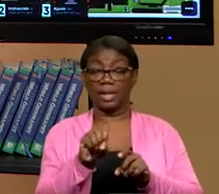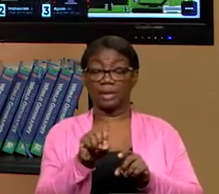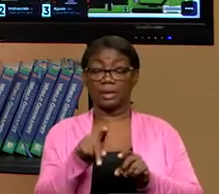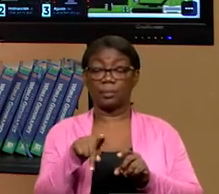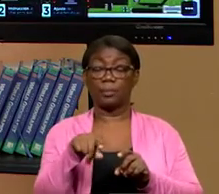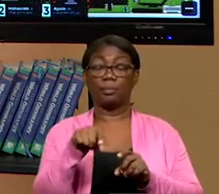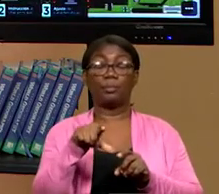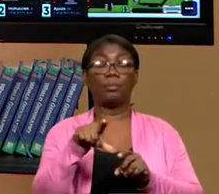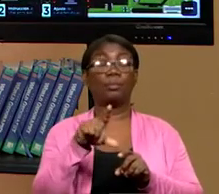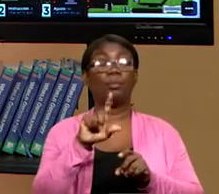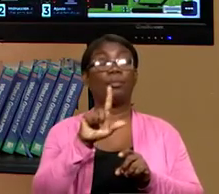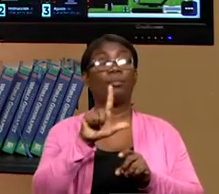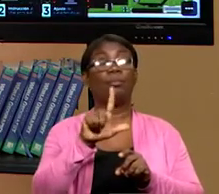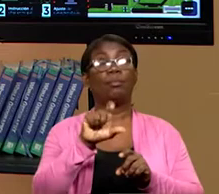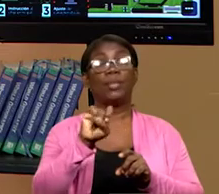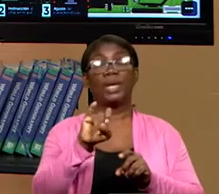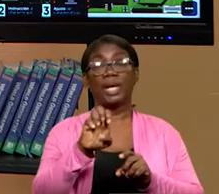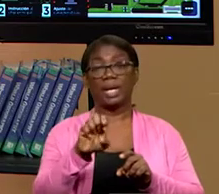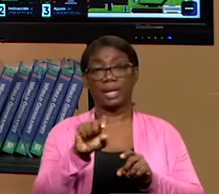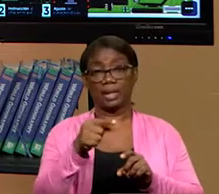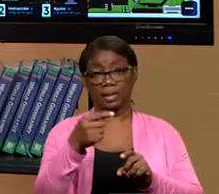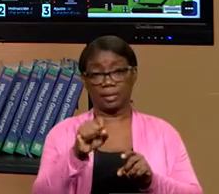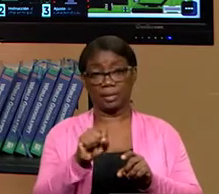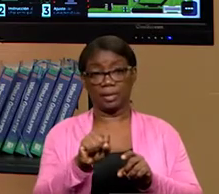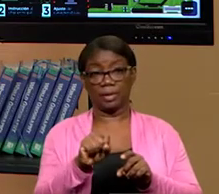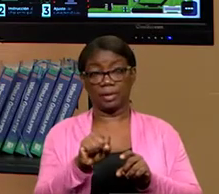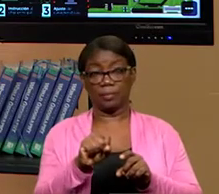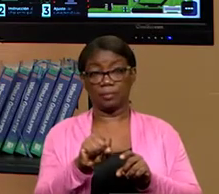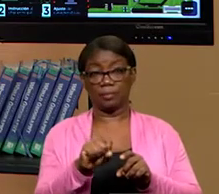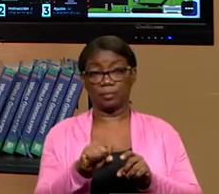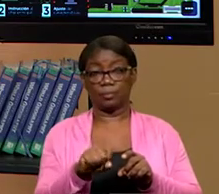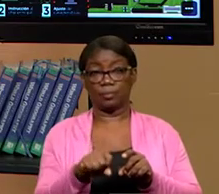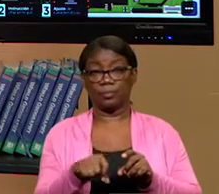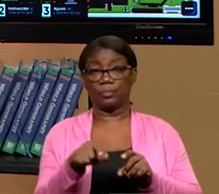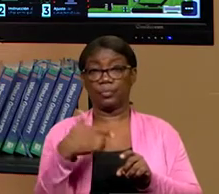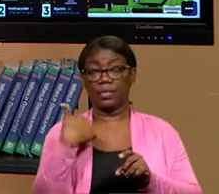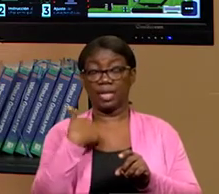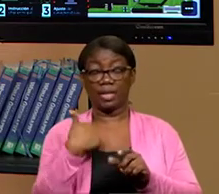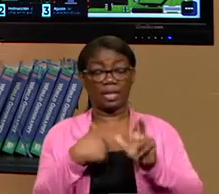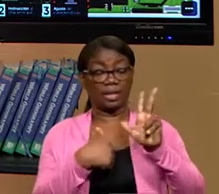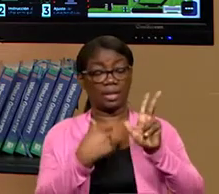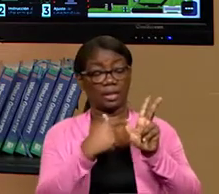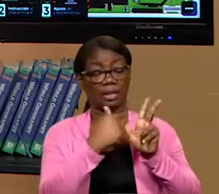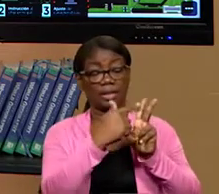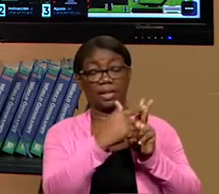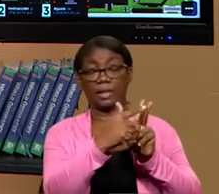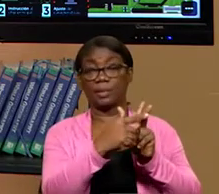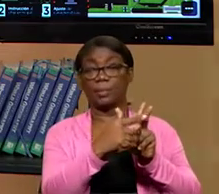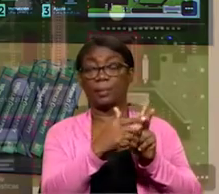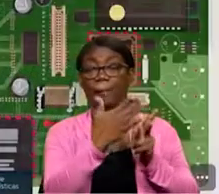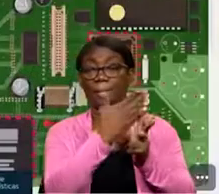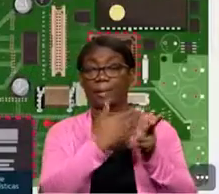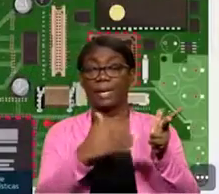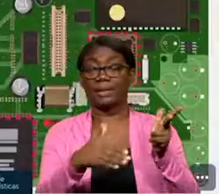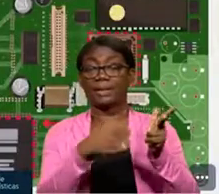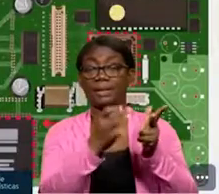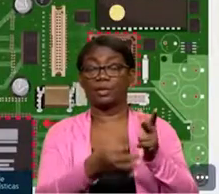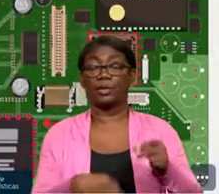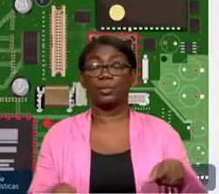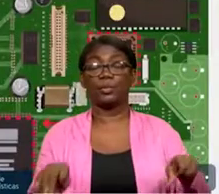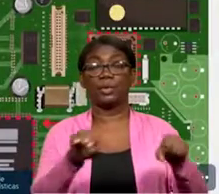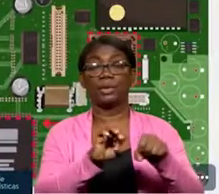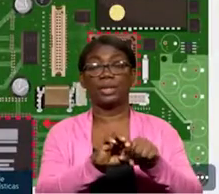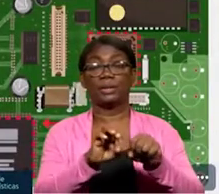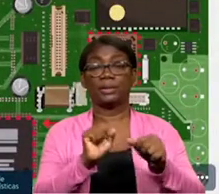Bien, ella tiene tres partes que normalmente son importantes para su